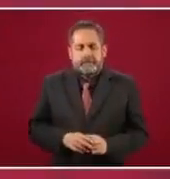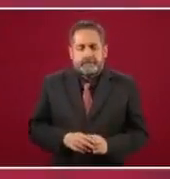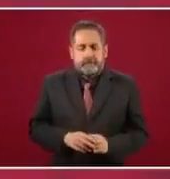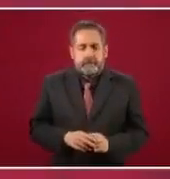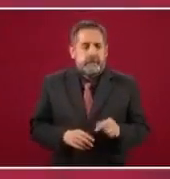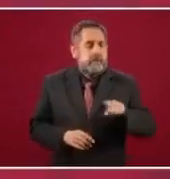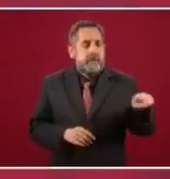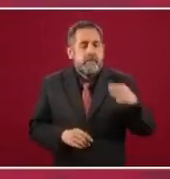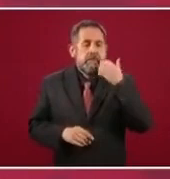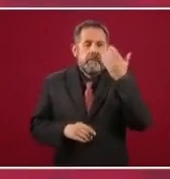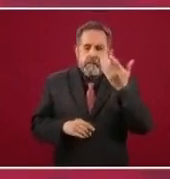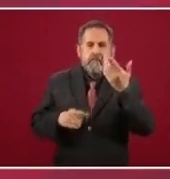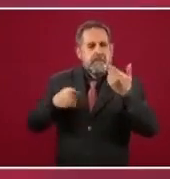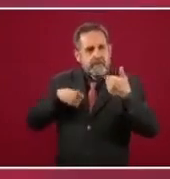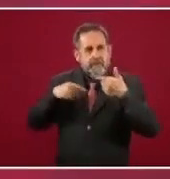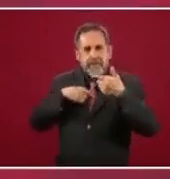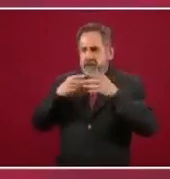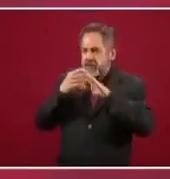quisieran pues que